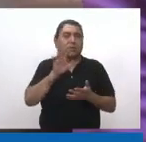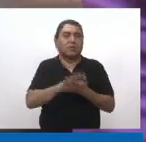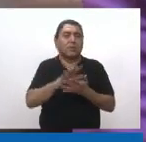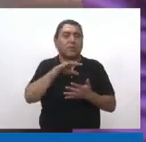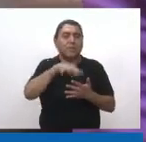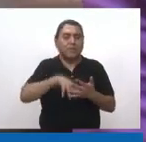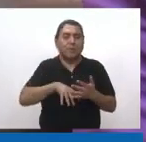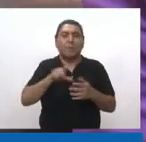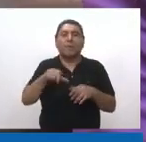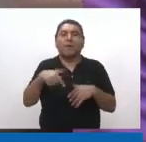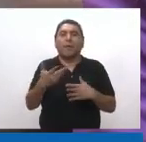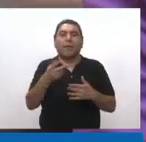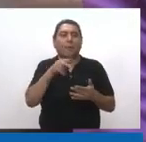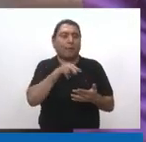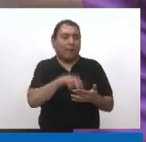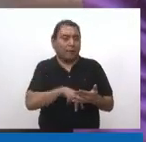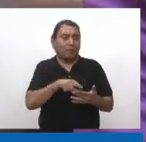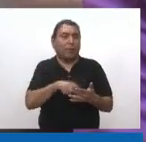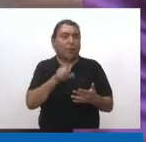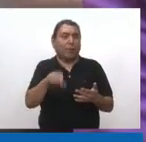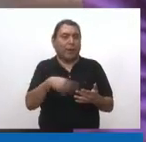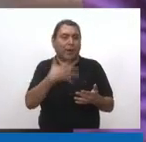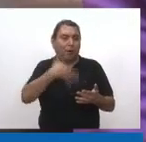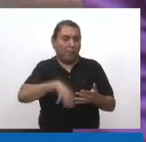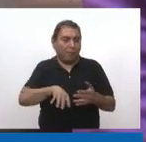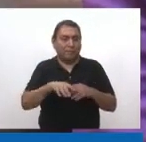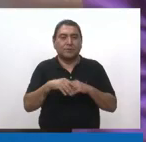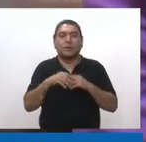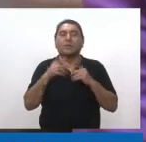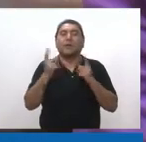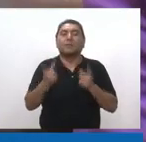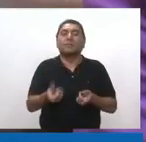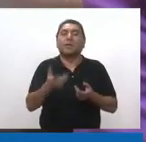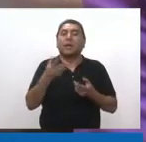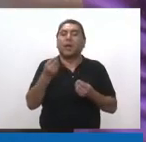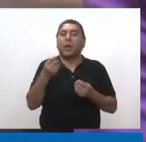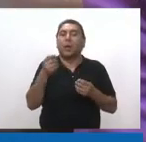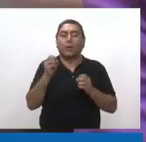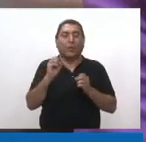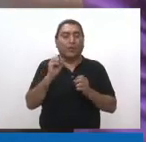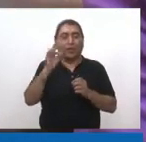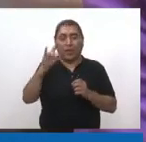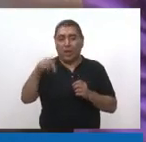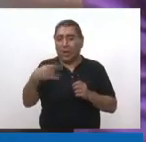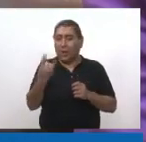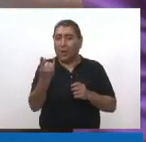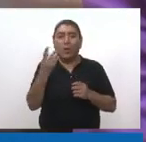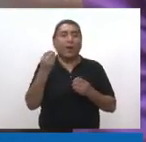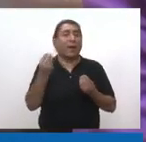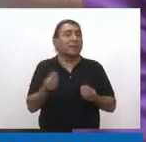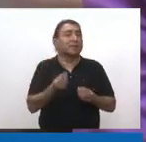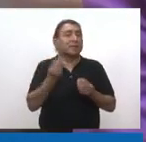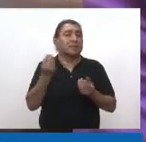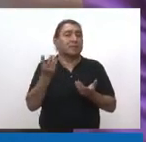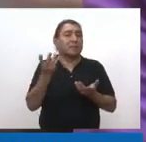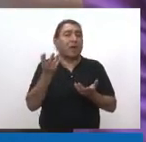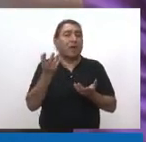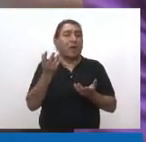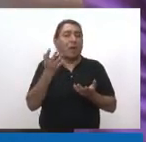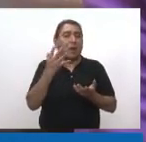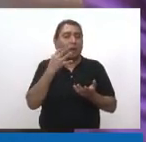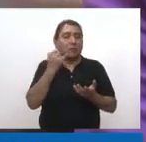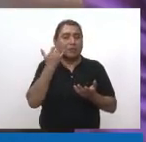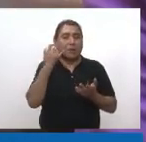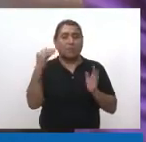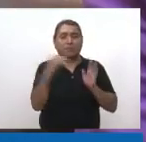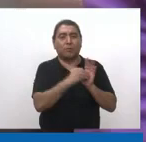después de interpretación. Y es, como decía, un decreto de necesidad y urgencia es un instituto receptado en la